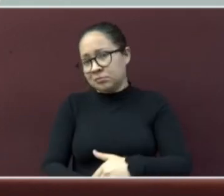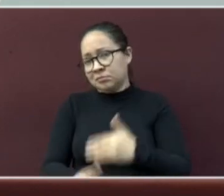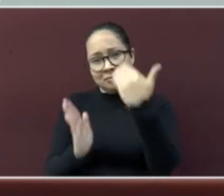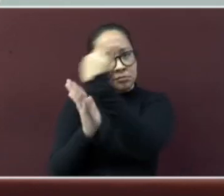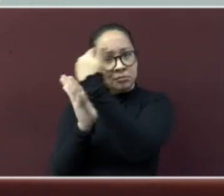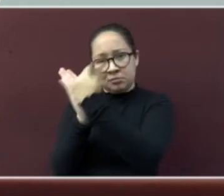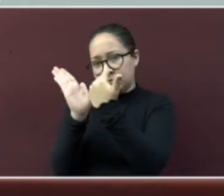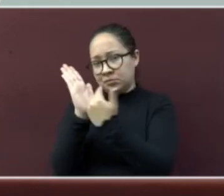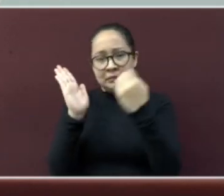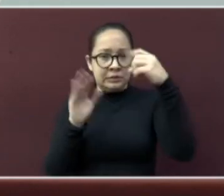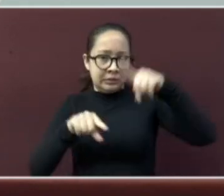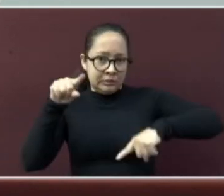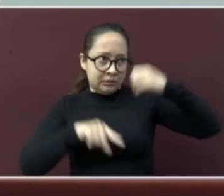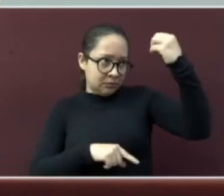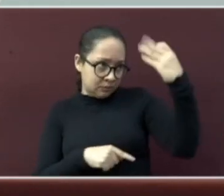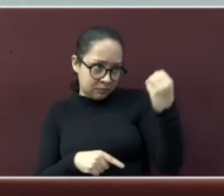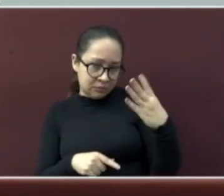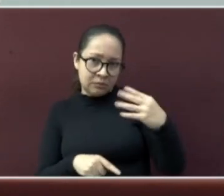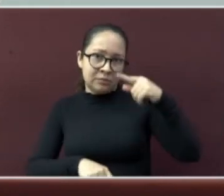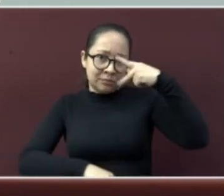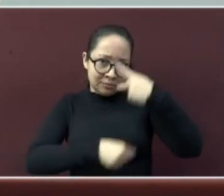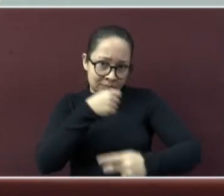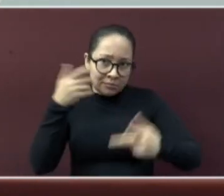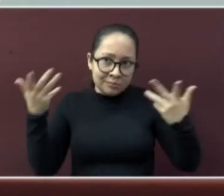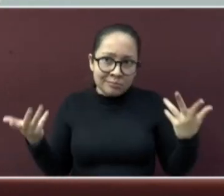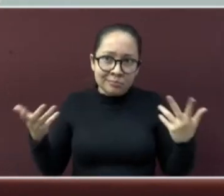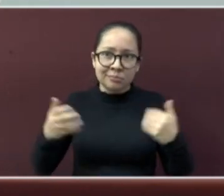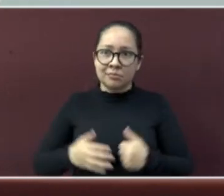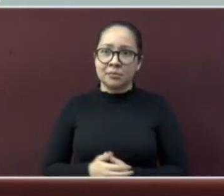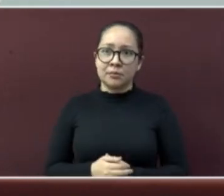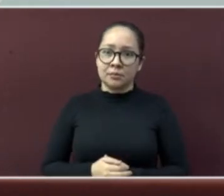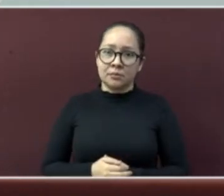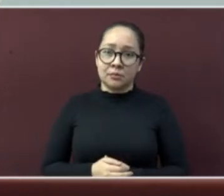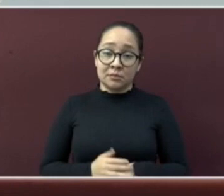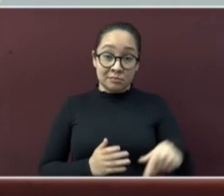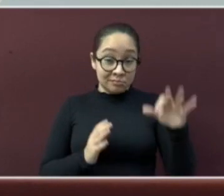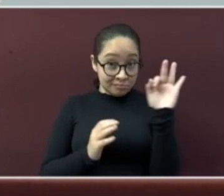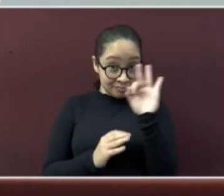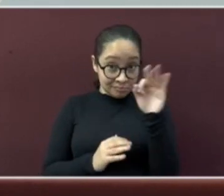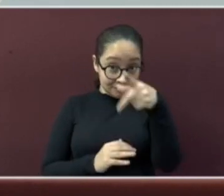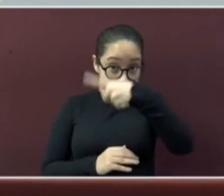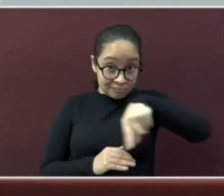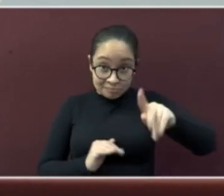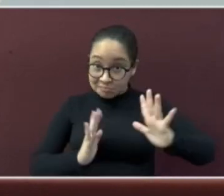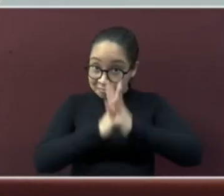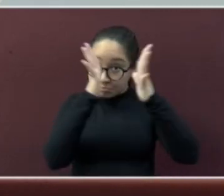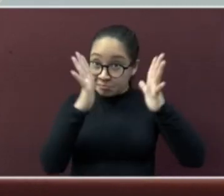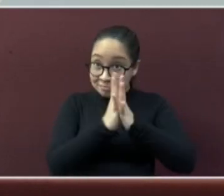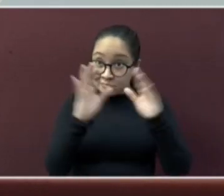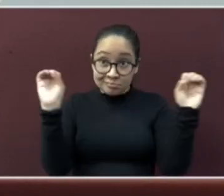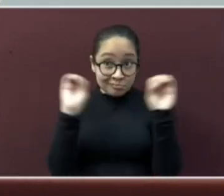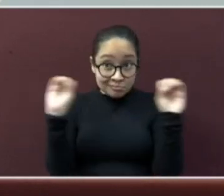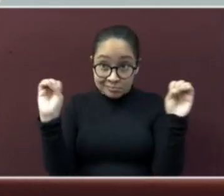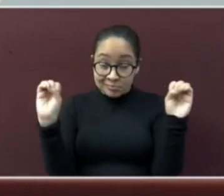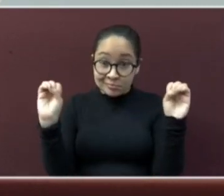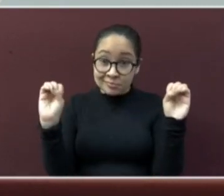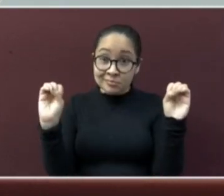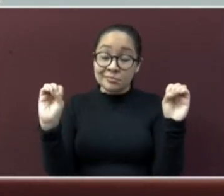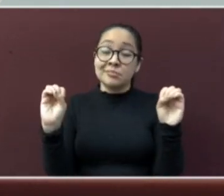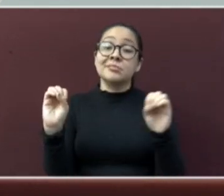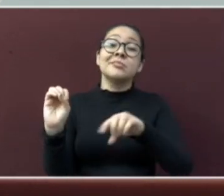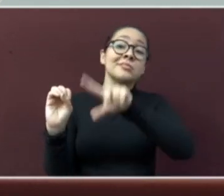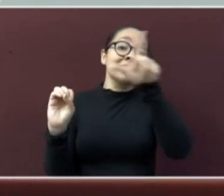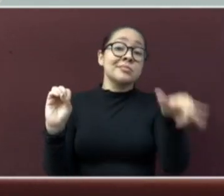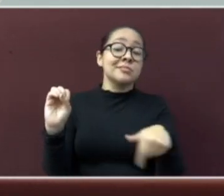acuerdo con el semáforo semáforo de riesgo si no hay participación escuchen bien habrá más